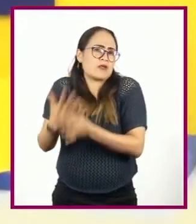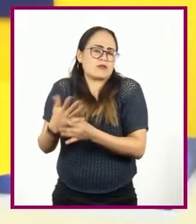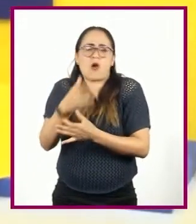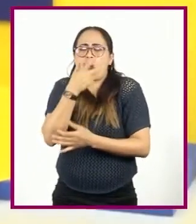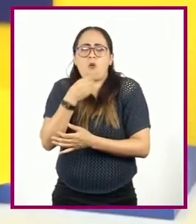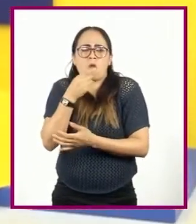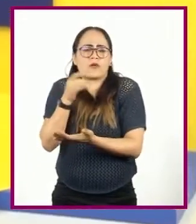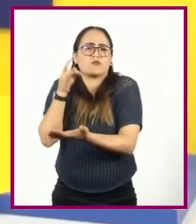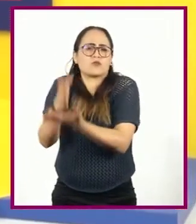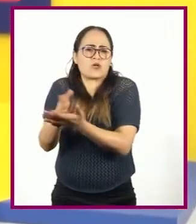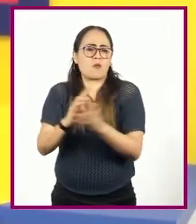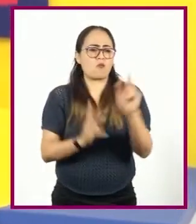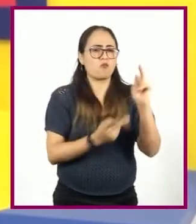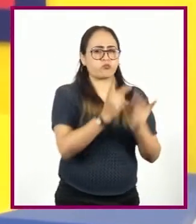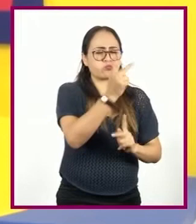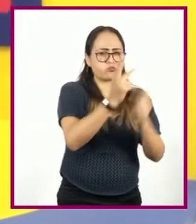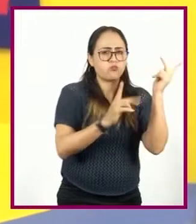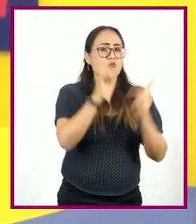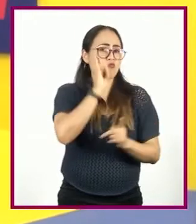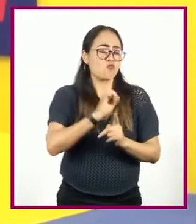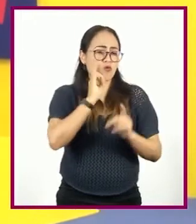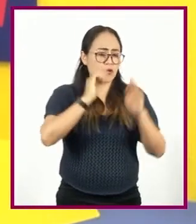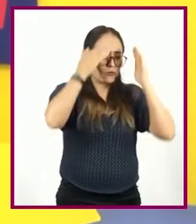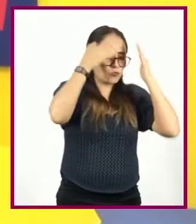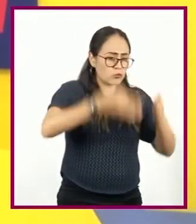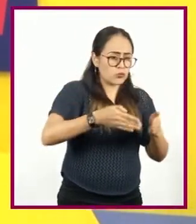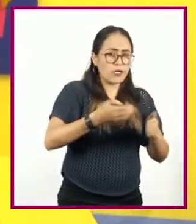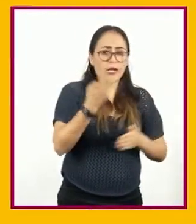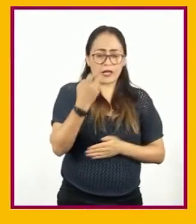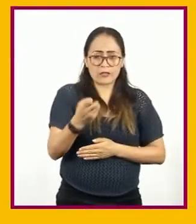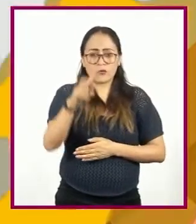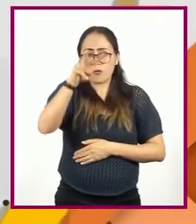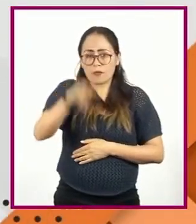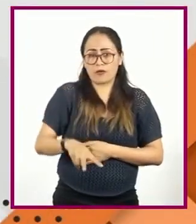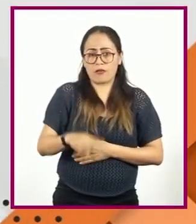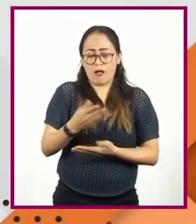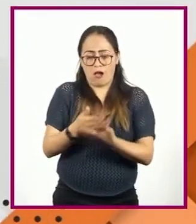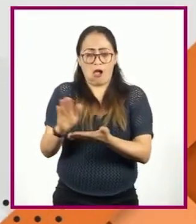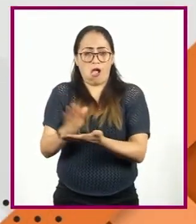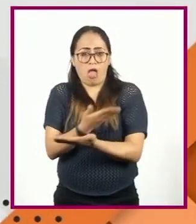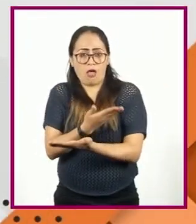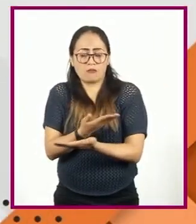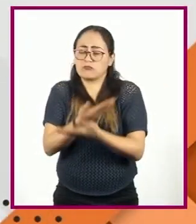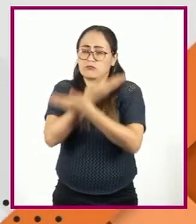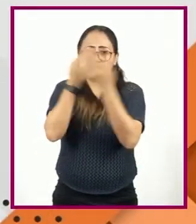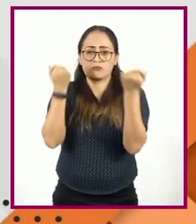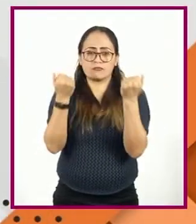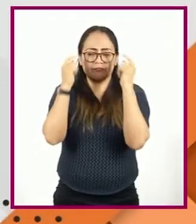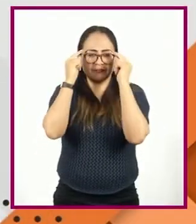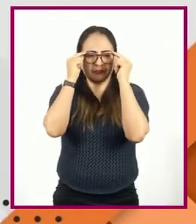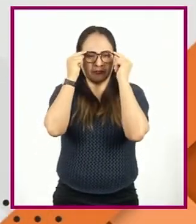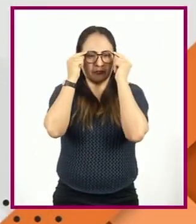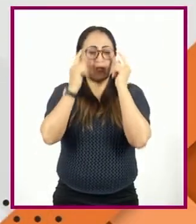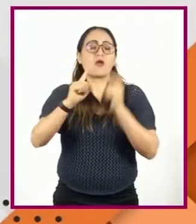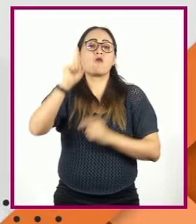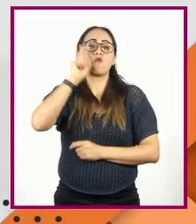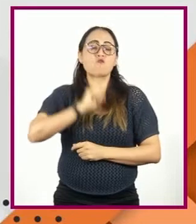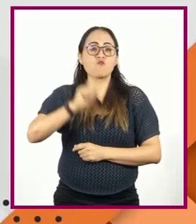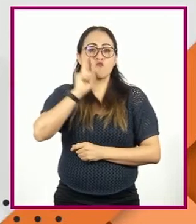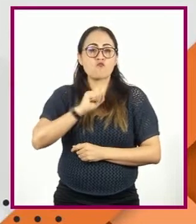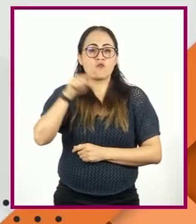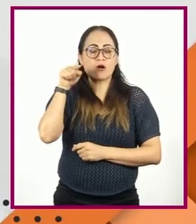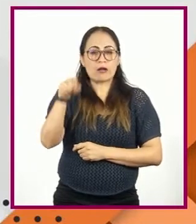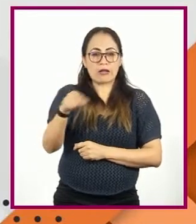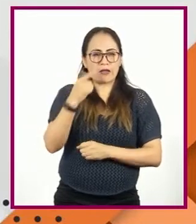la subsistencia, pero quizá esto no sea del todo cierto. El descubrimiento de esta mujer cazadora